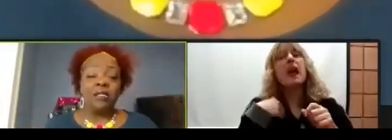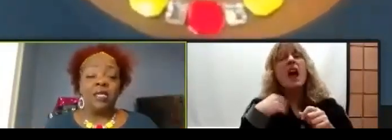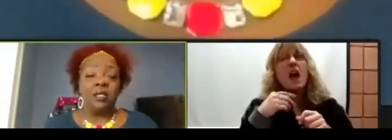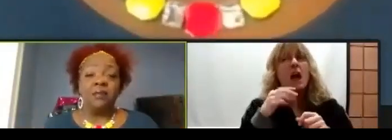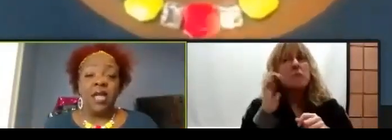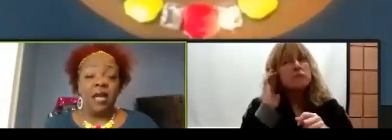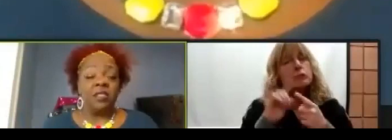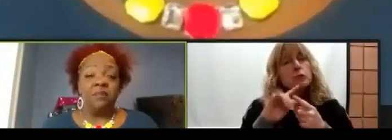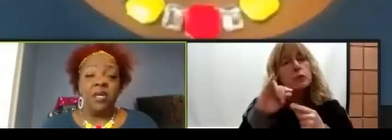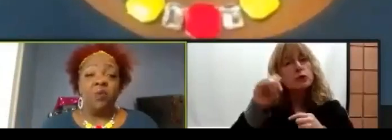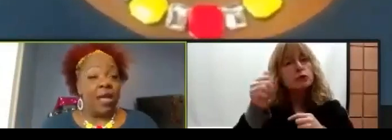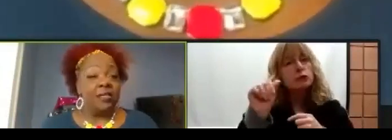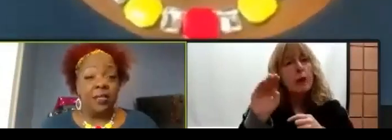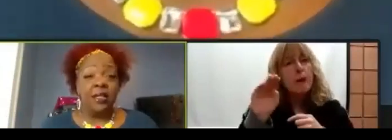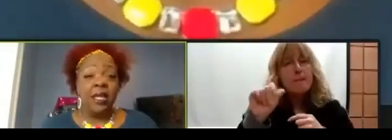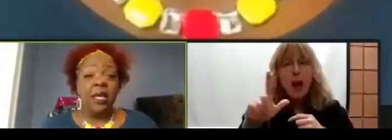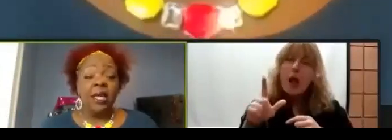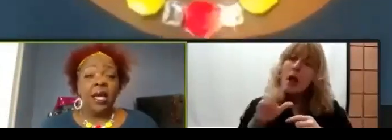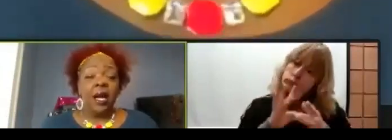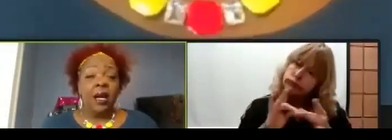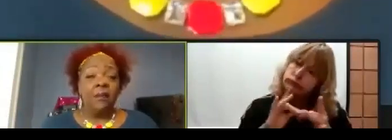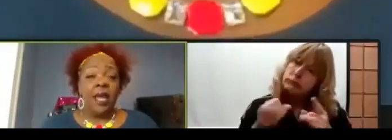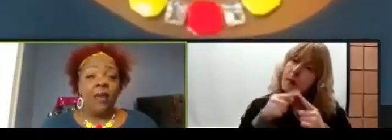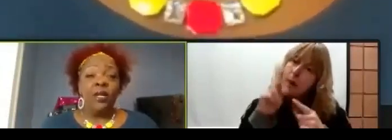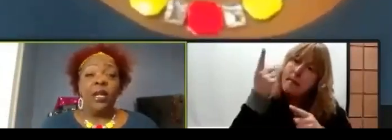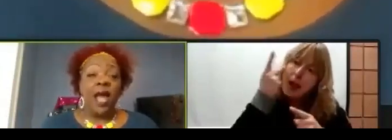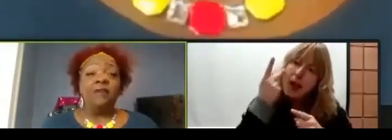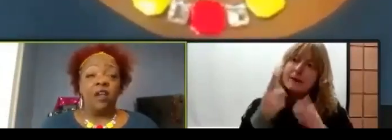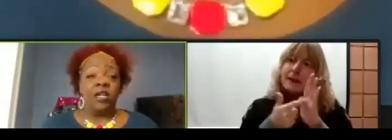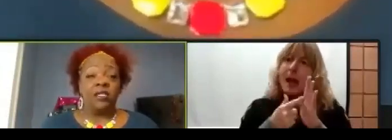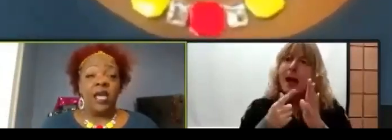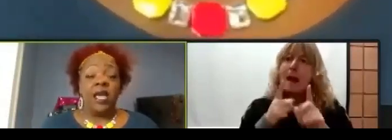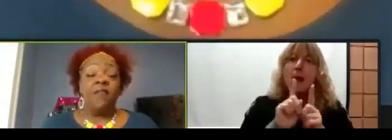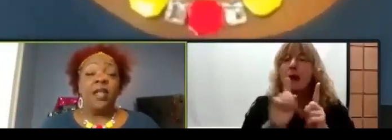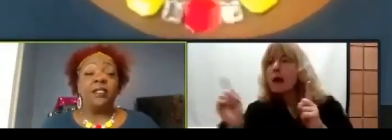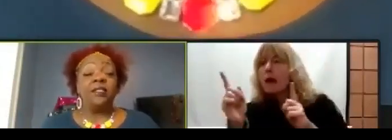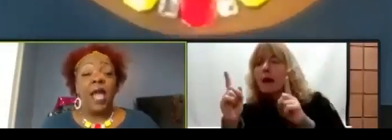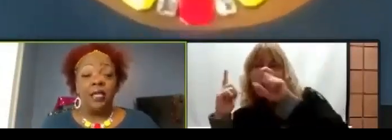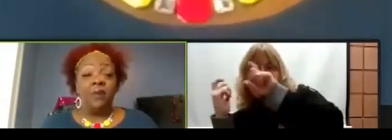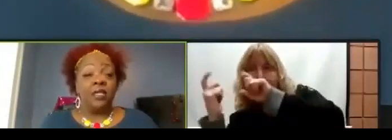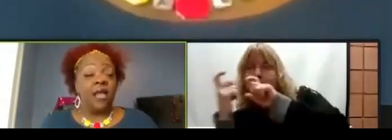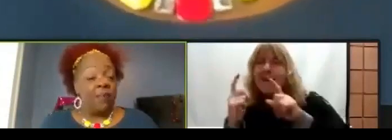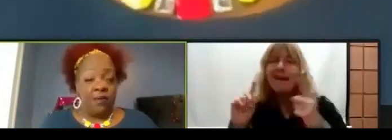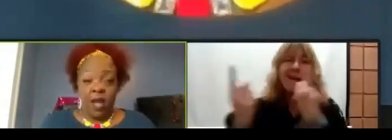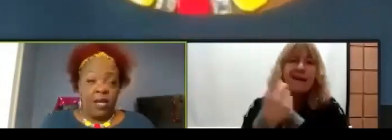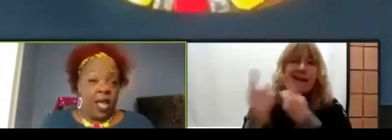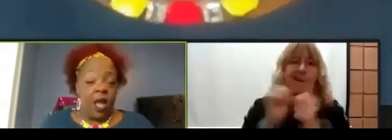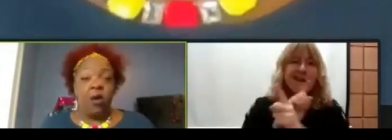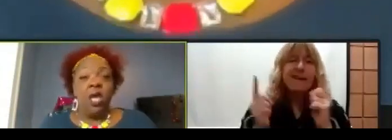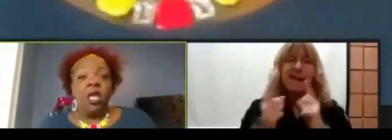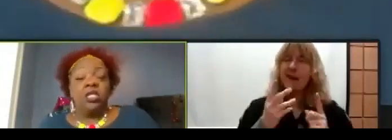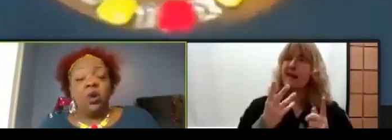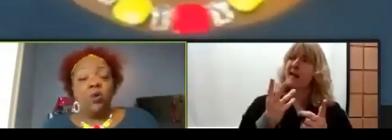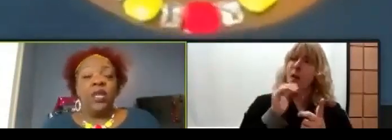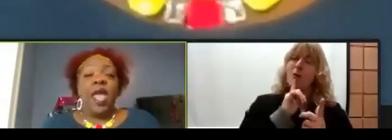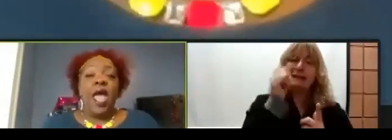y que hay veces hacen estas cosas cuando hay vidas en riesgo y es lo que está sucediendo ahorita entonces ahorita